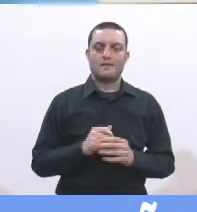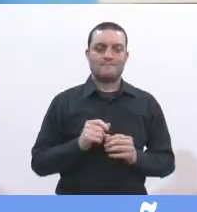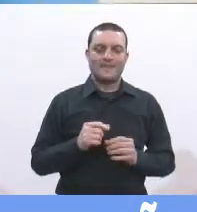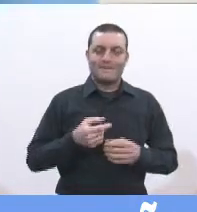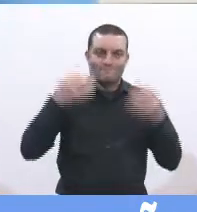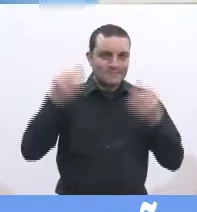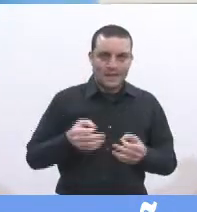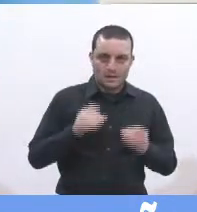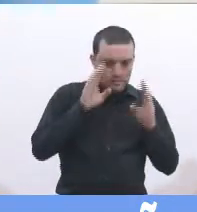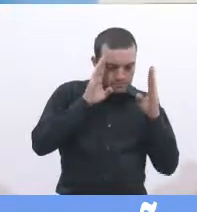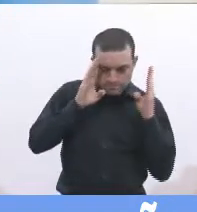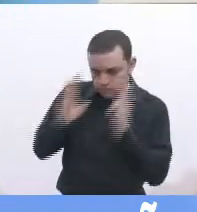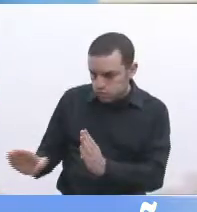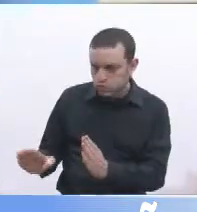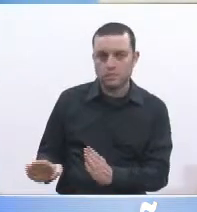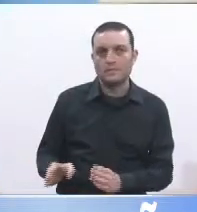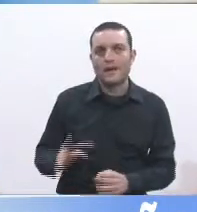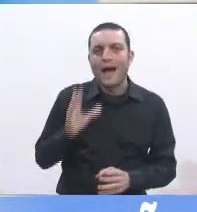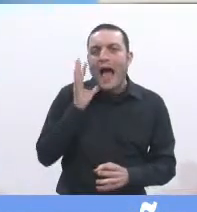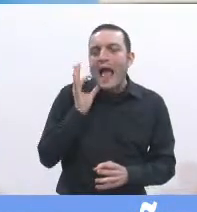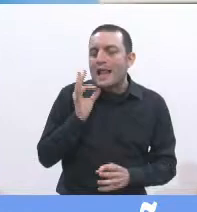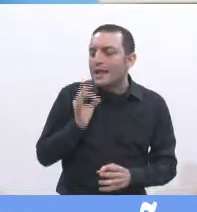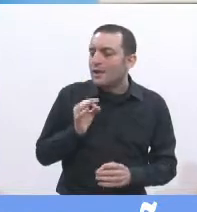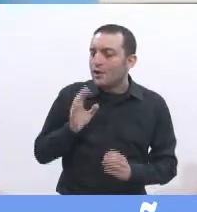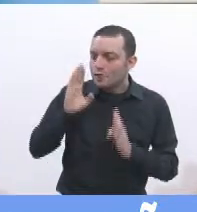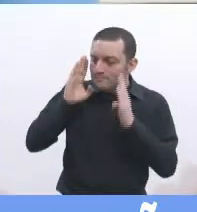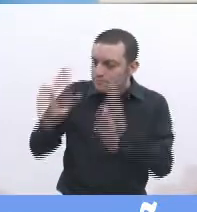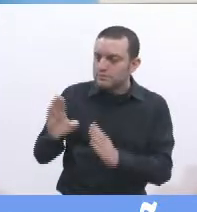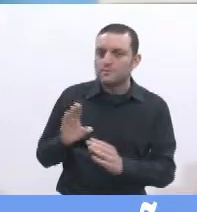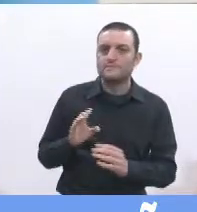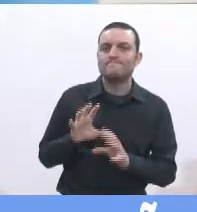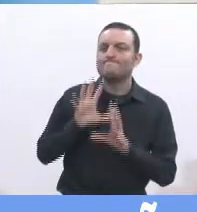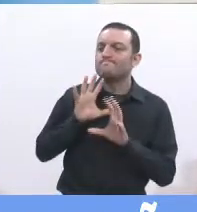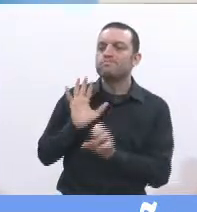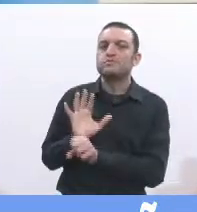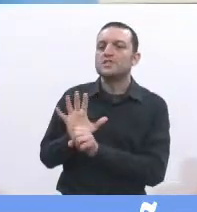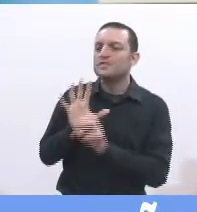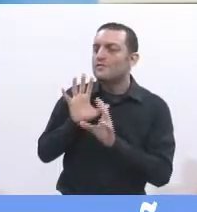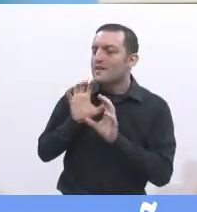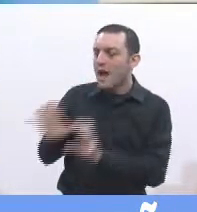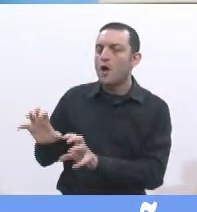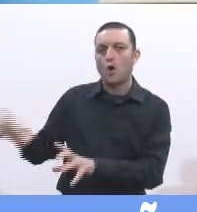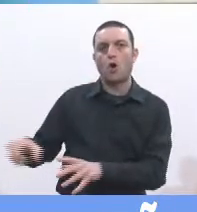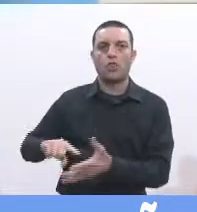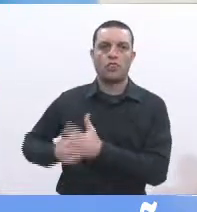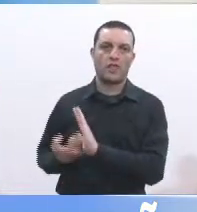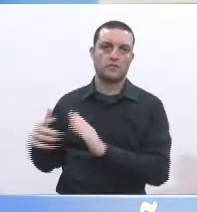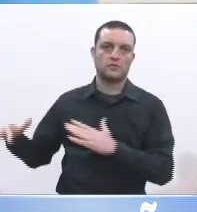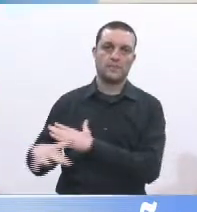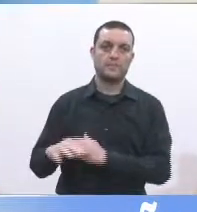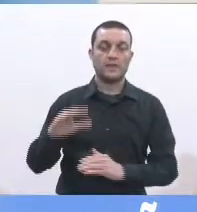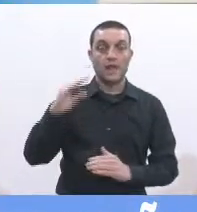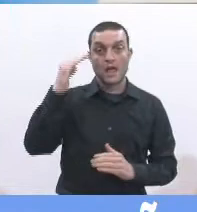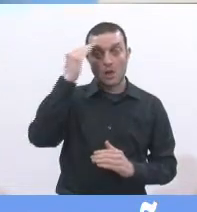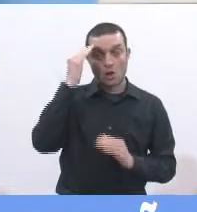Buenos Aires. Pero este proyecto tiene además otro problema en términos constitucionales. Es muy clara nuestra Constitución cuando dice que cuando